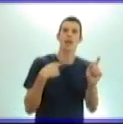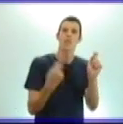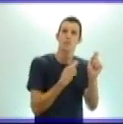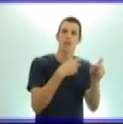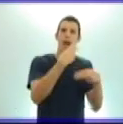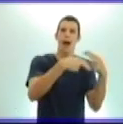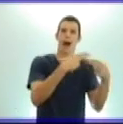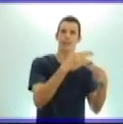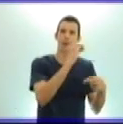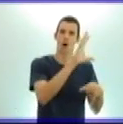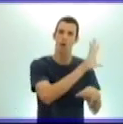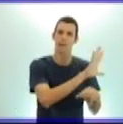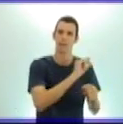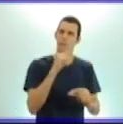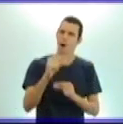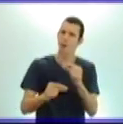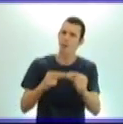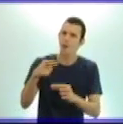Pero